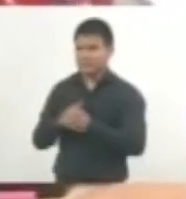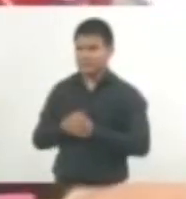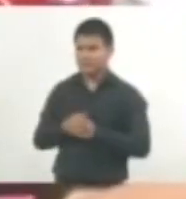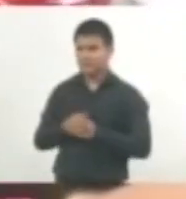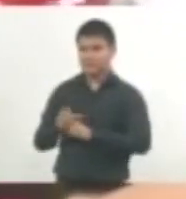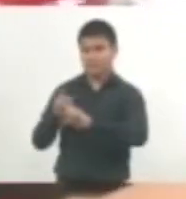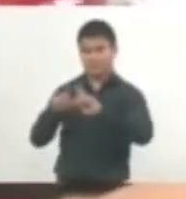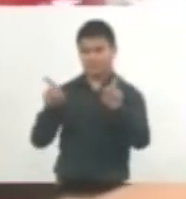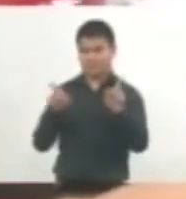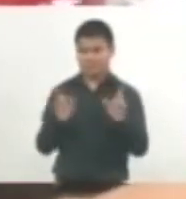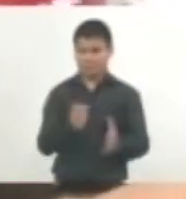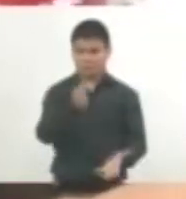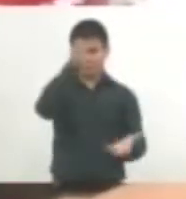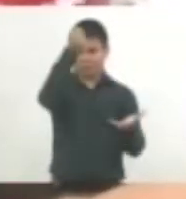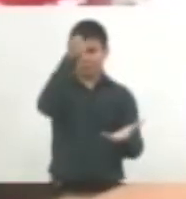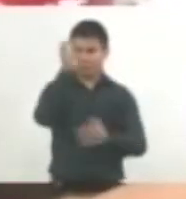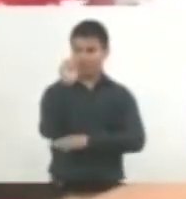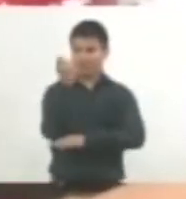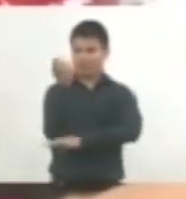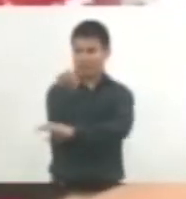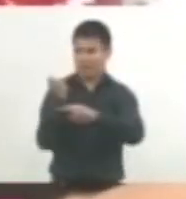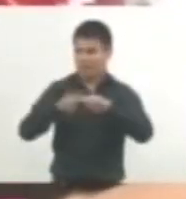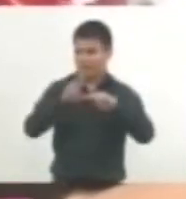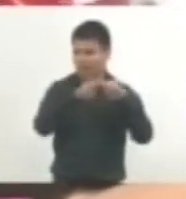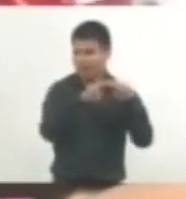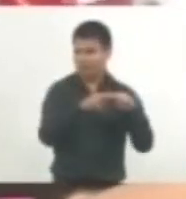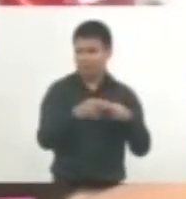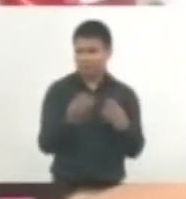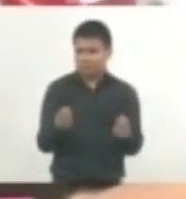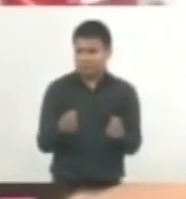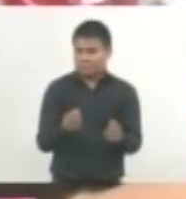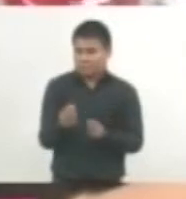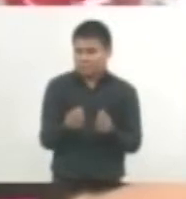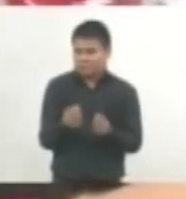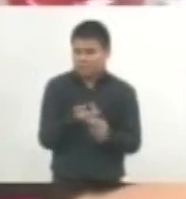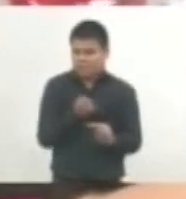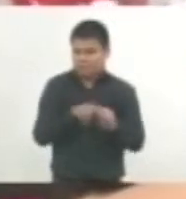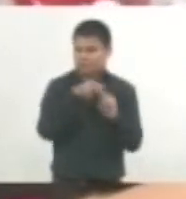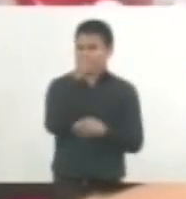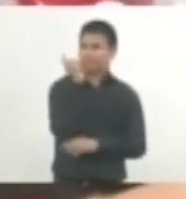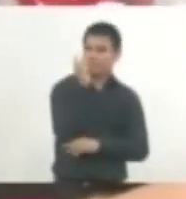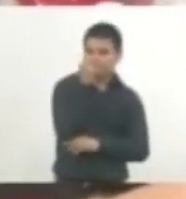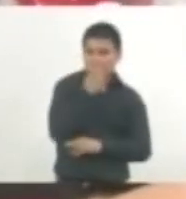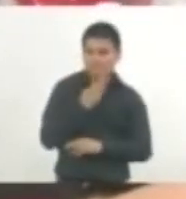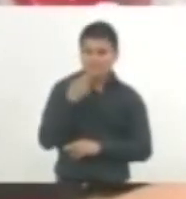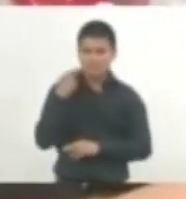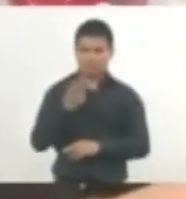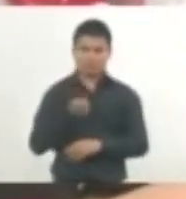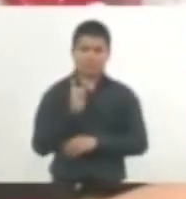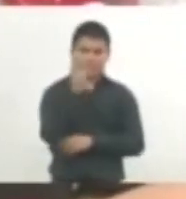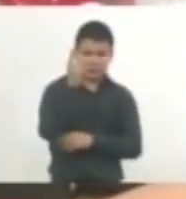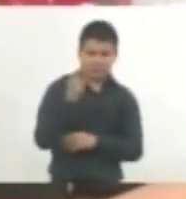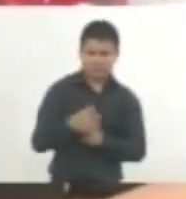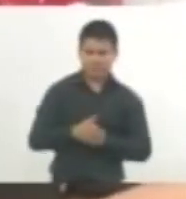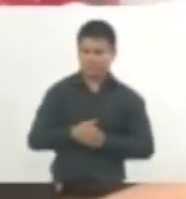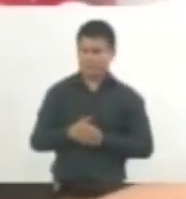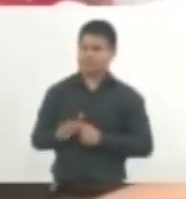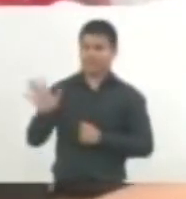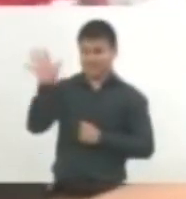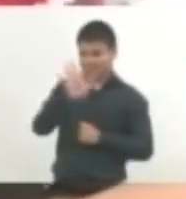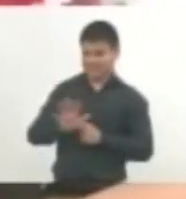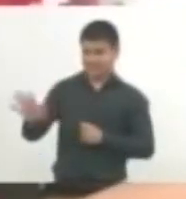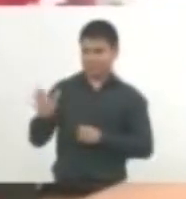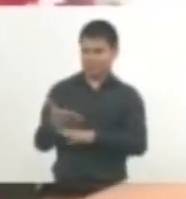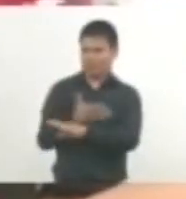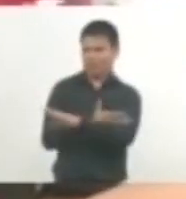déficit fiscal que vive el distrito por la cantidad de compromisos políticos que se ha hecho el distrito en las últimas